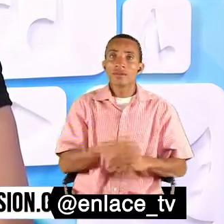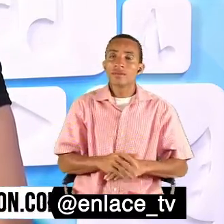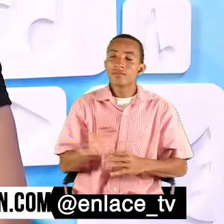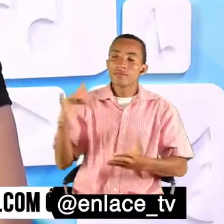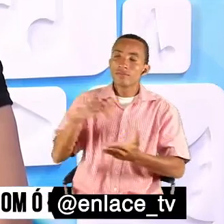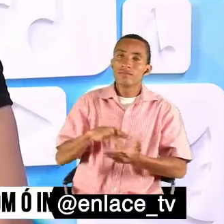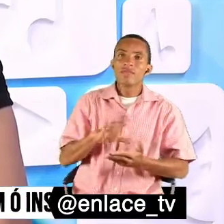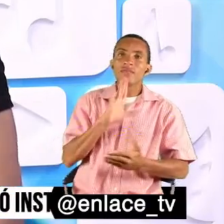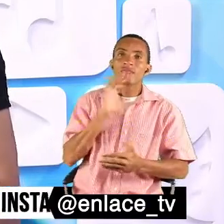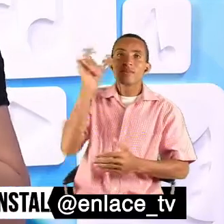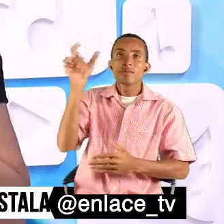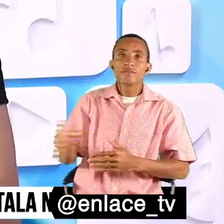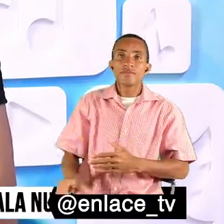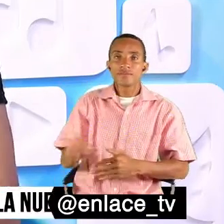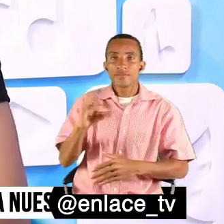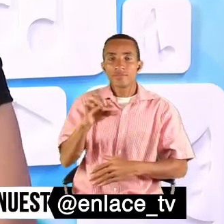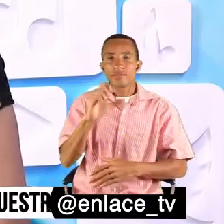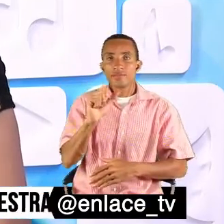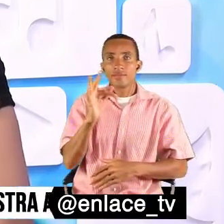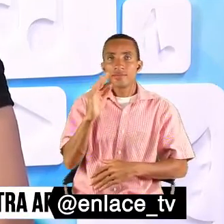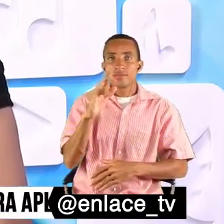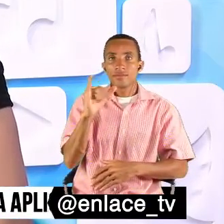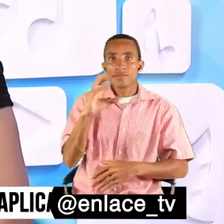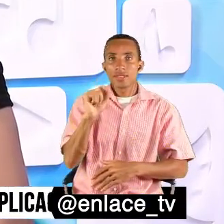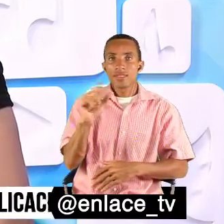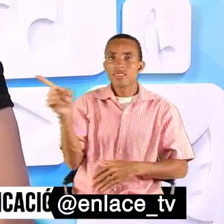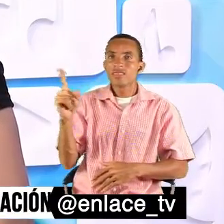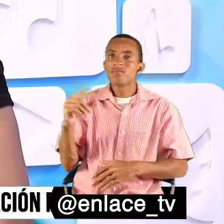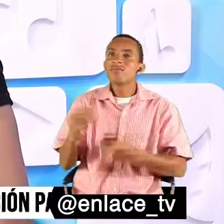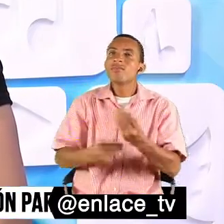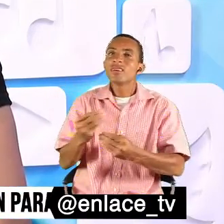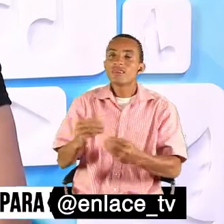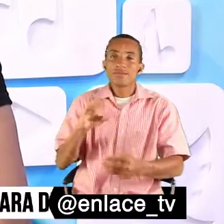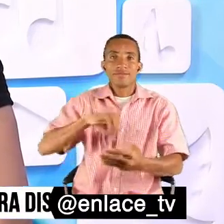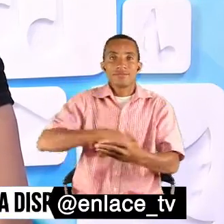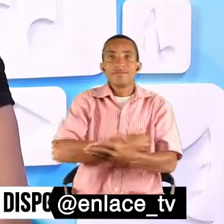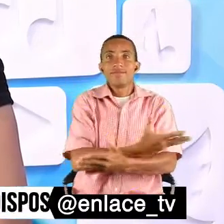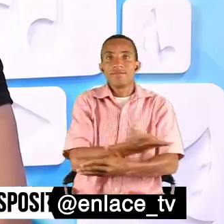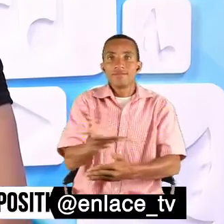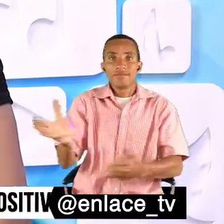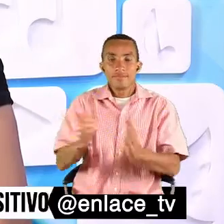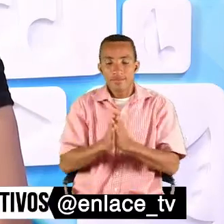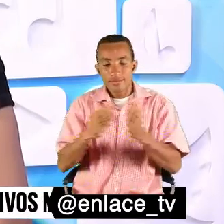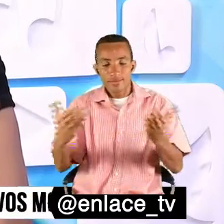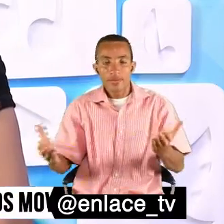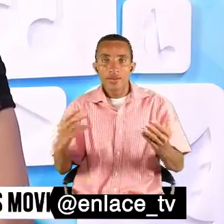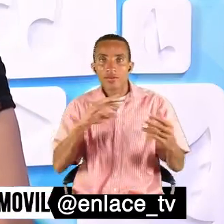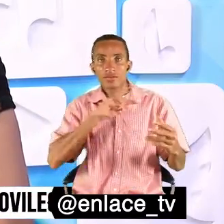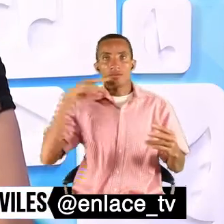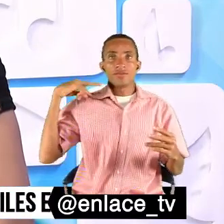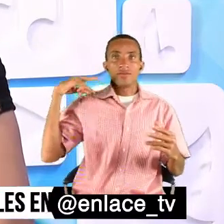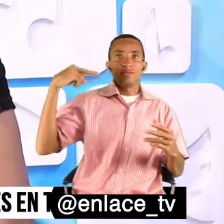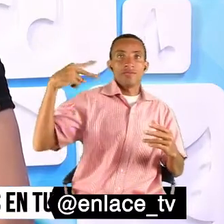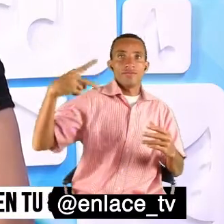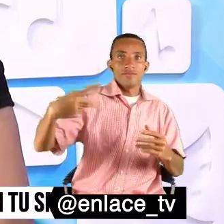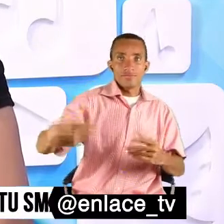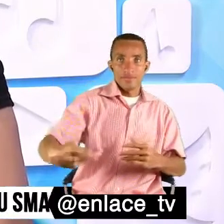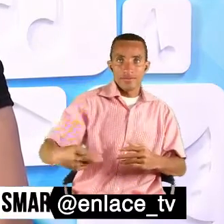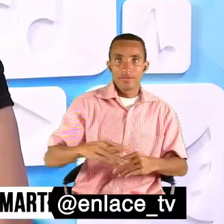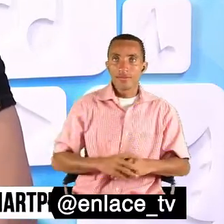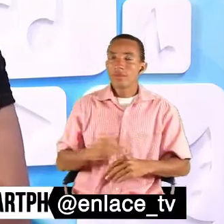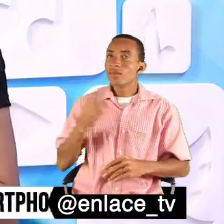poetisa Patricia Fierro. Ella llegó a nuestra ciudad para hablarnos del libro Metamorfosis. A esta hora de la tarde saludo a nuestro director